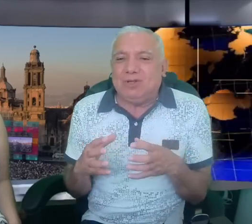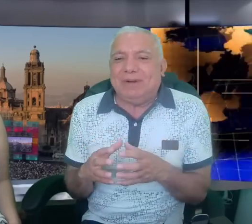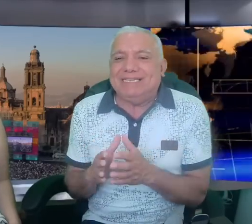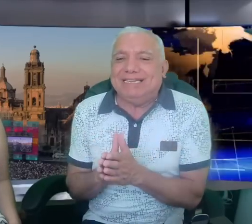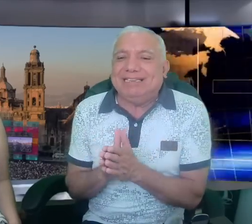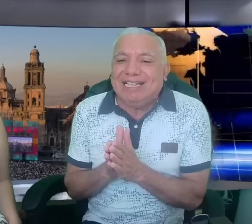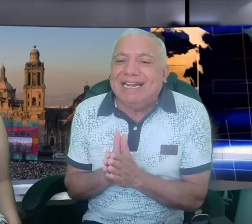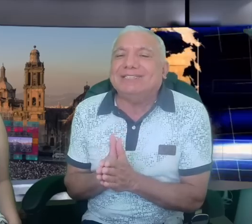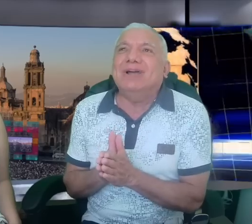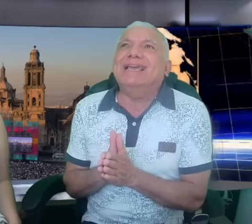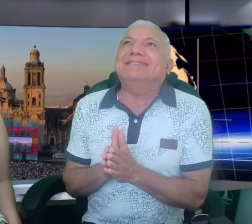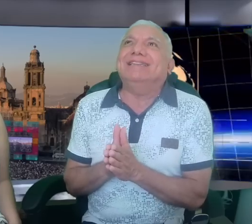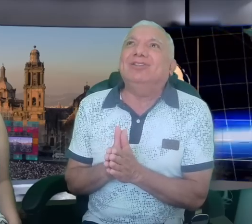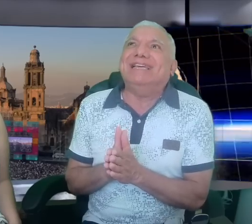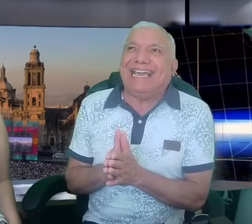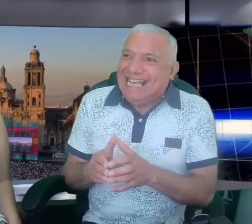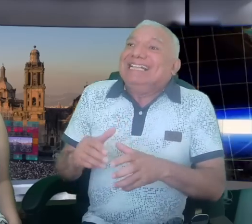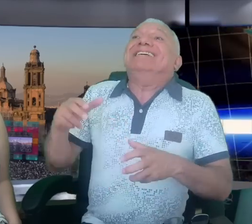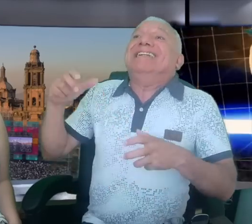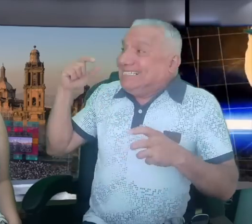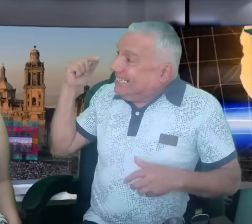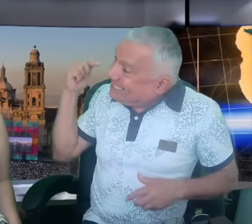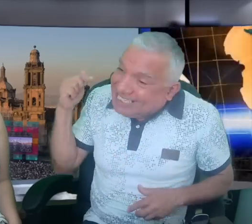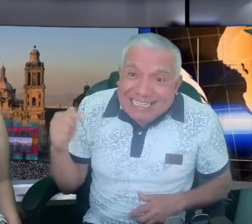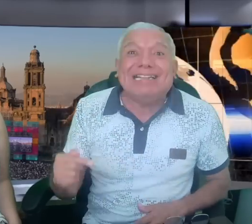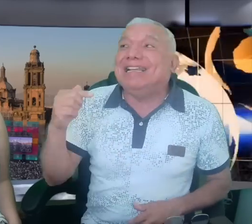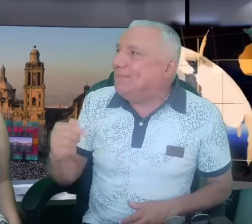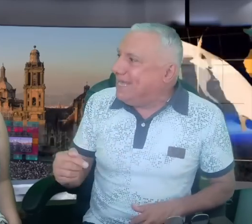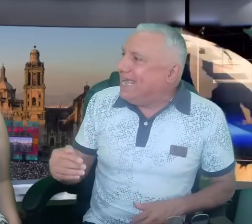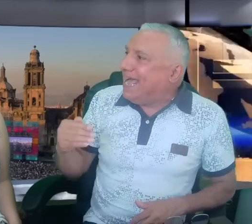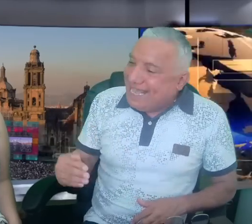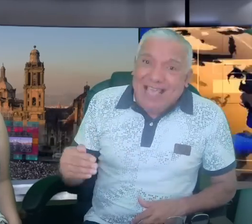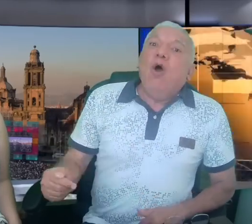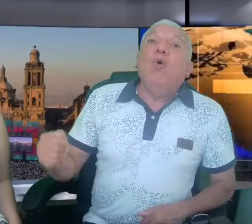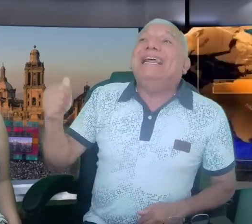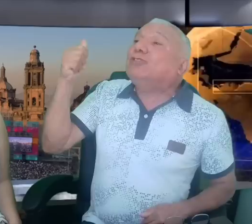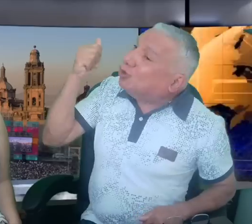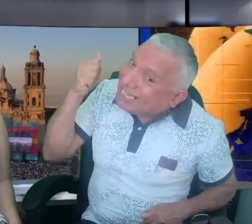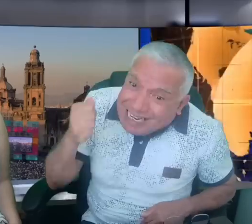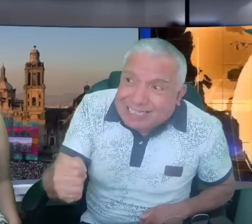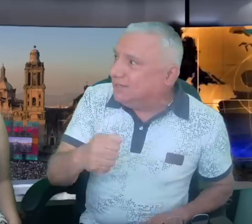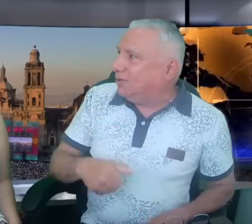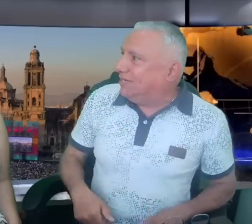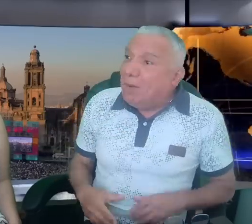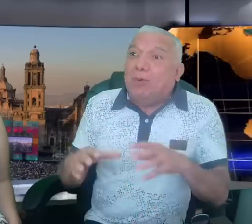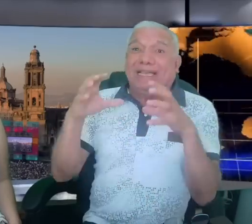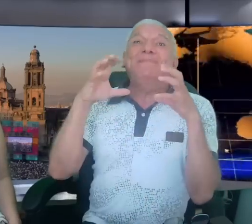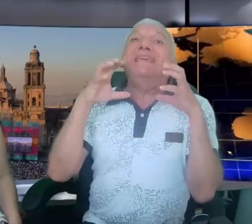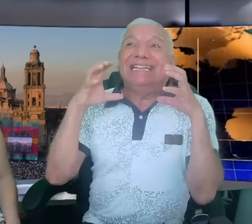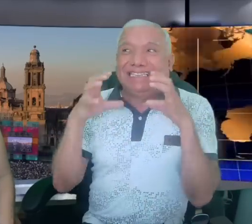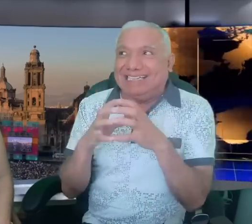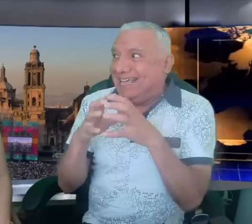es por eso el presidente tiene razón en el sentido de que se necesita también ahí una total transformación